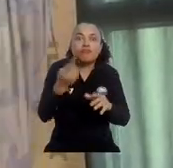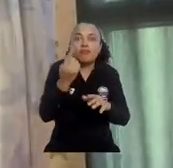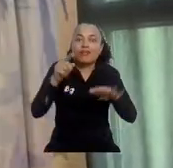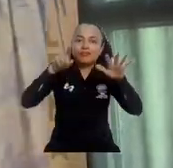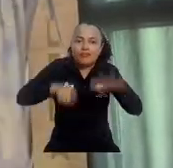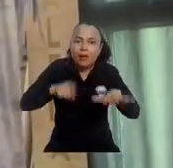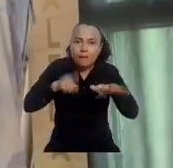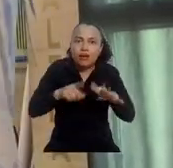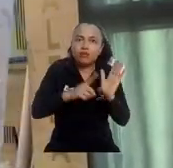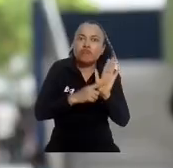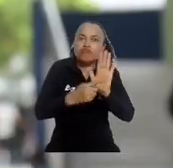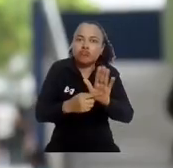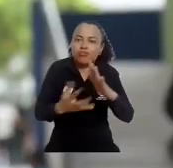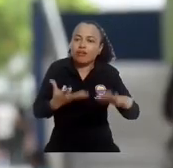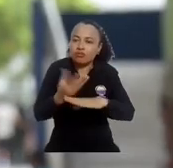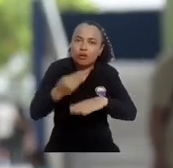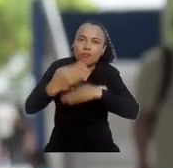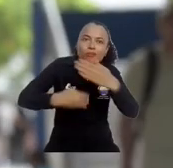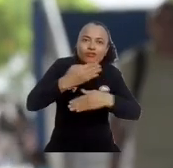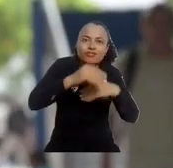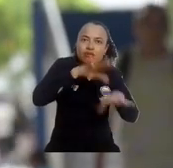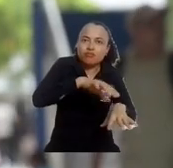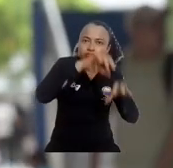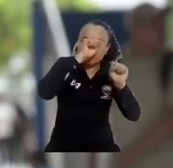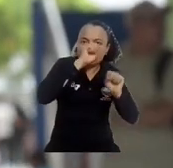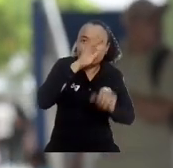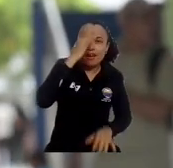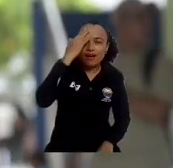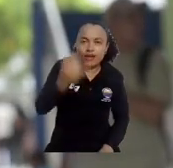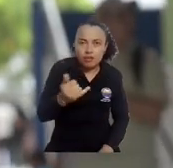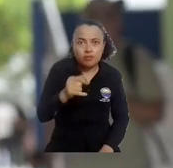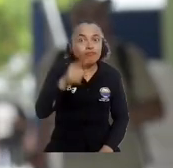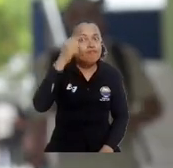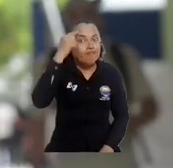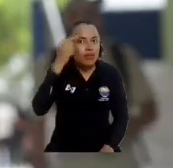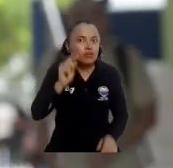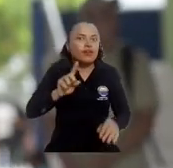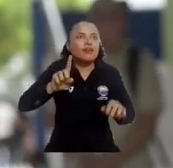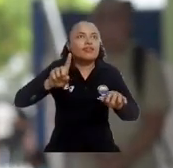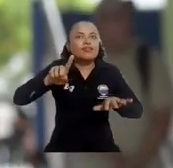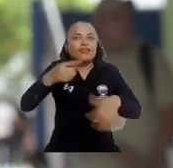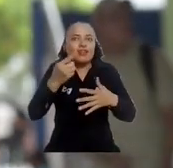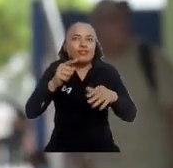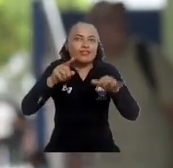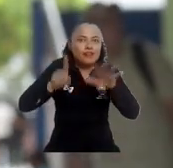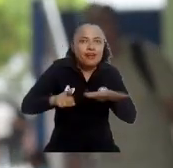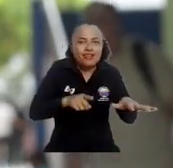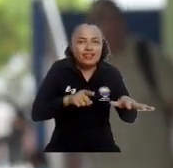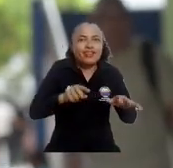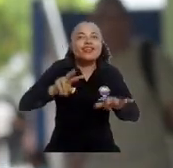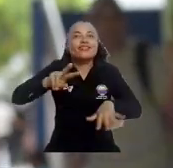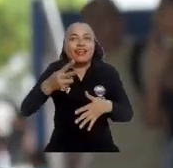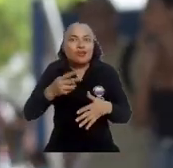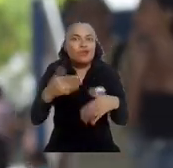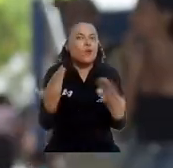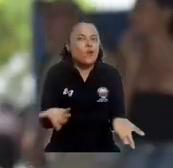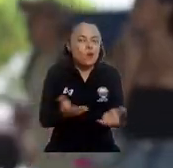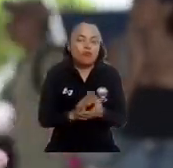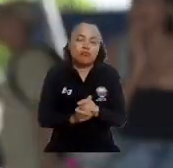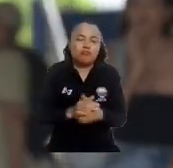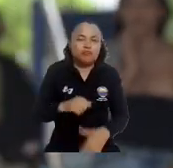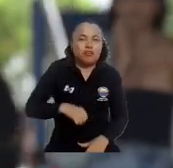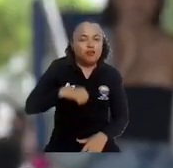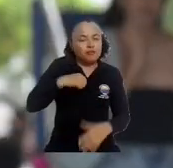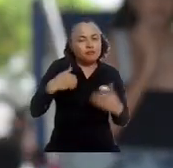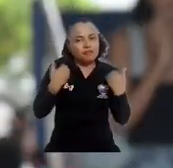este fruto o este resultado como fruto de este proceso académico. Imagínate cuando ya ellos estén en sexto, séptimo semestre.